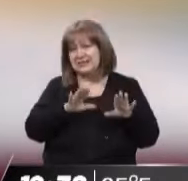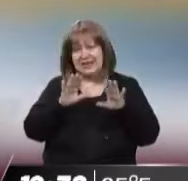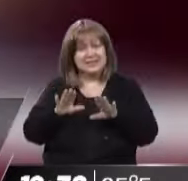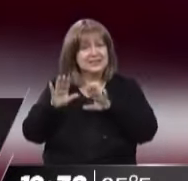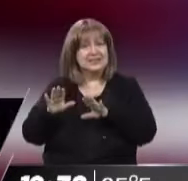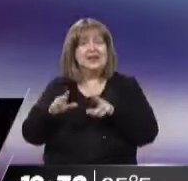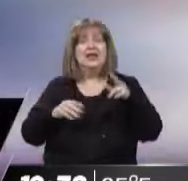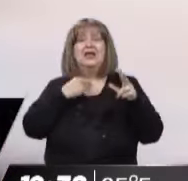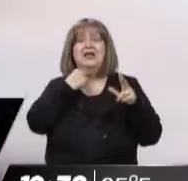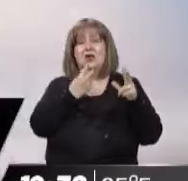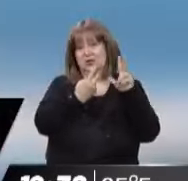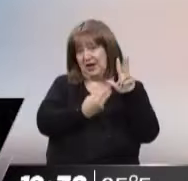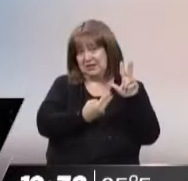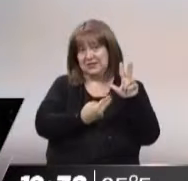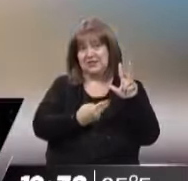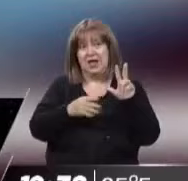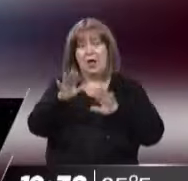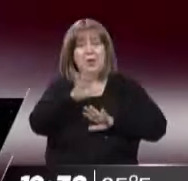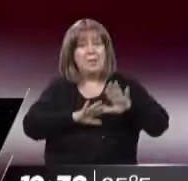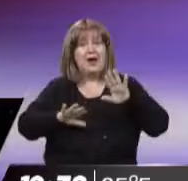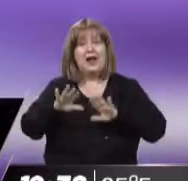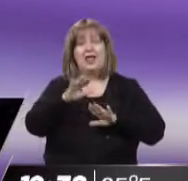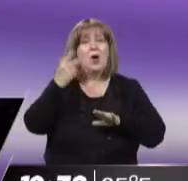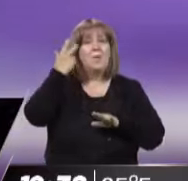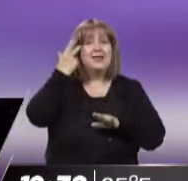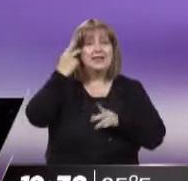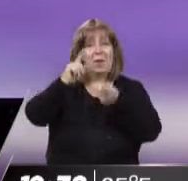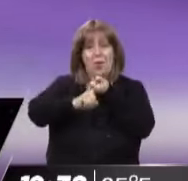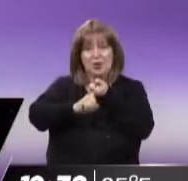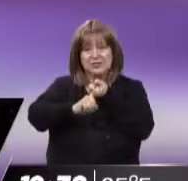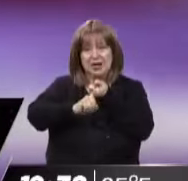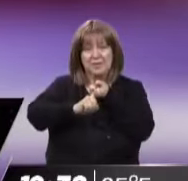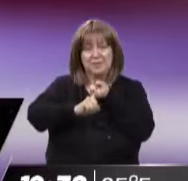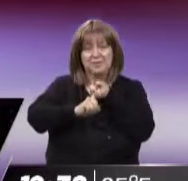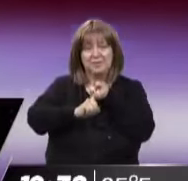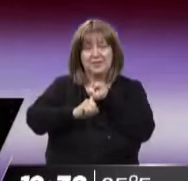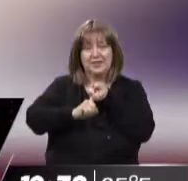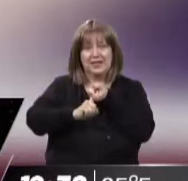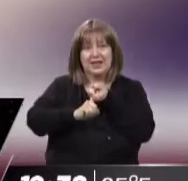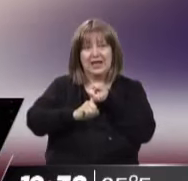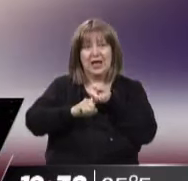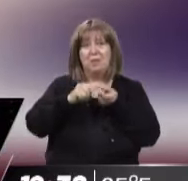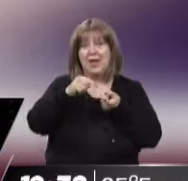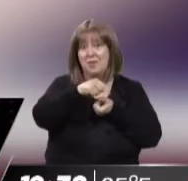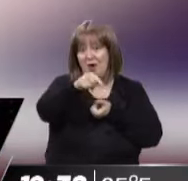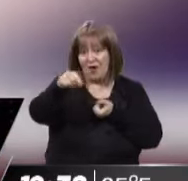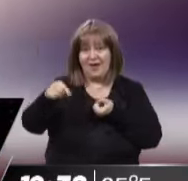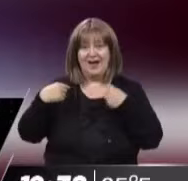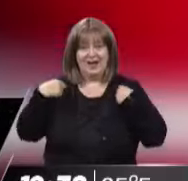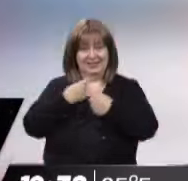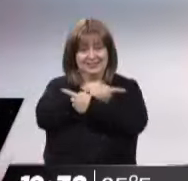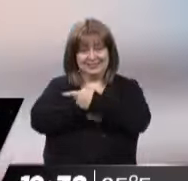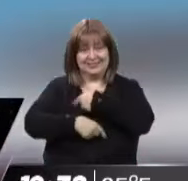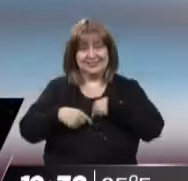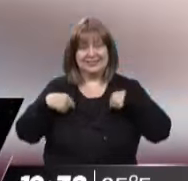Va con los tres niños, entonces preparó toda la valija. La ¿habrá conseguido? Es que ¿será original o será una réplica? Sí, la réplica.